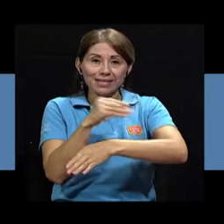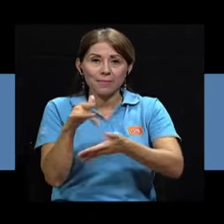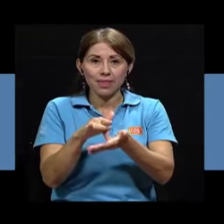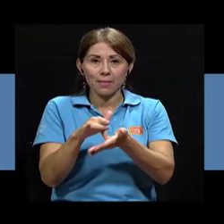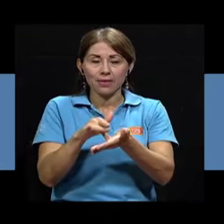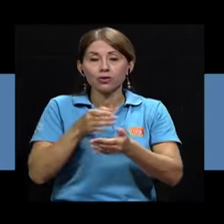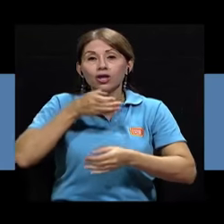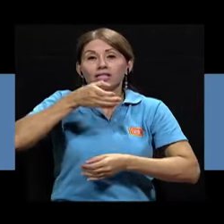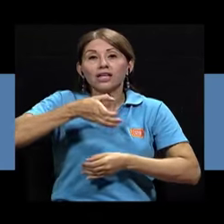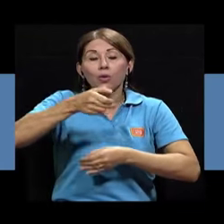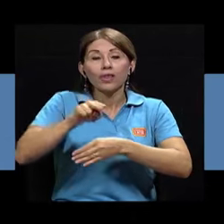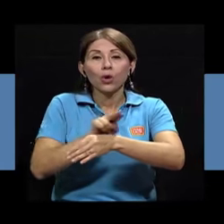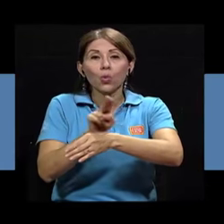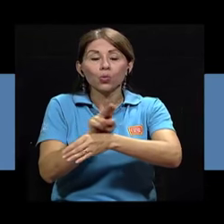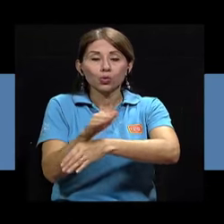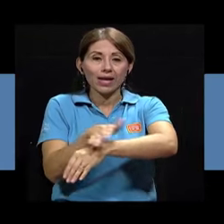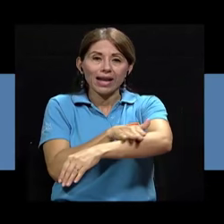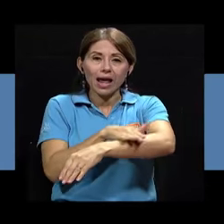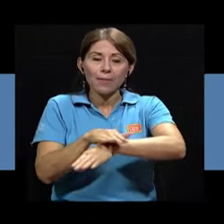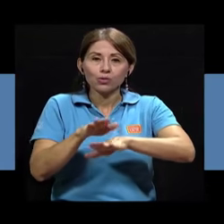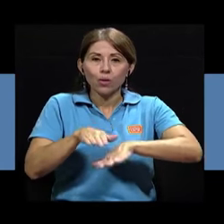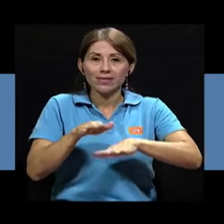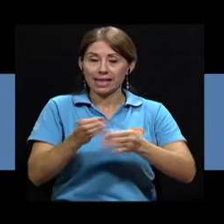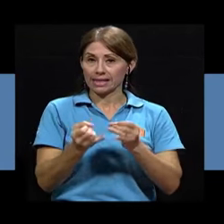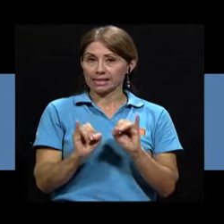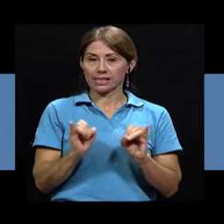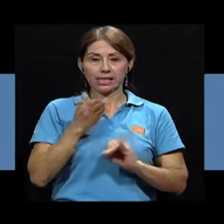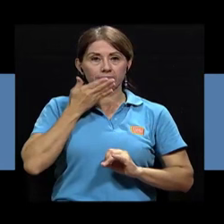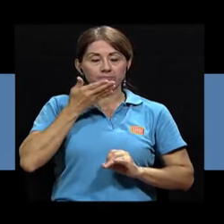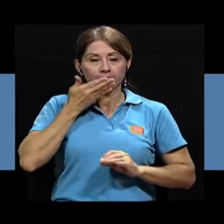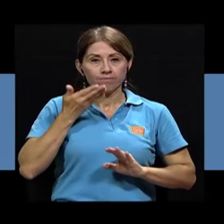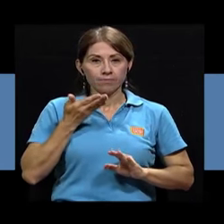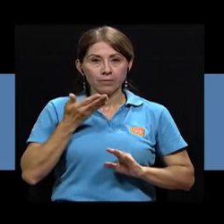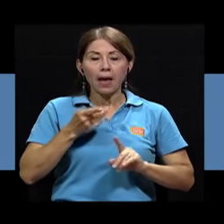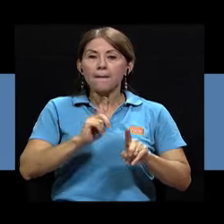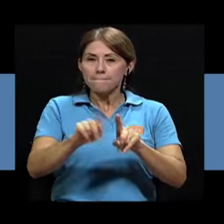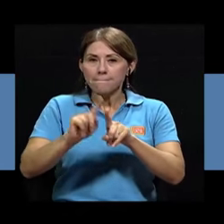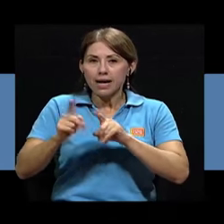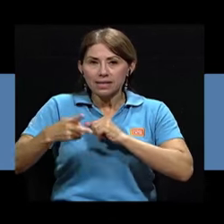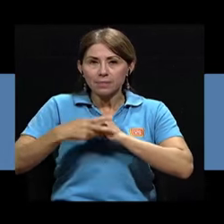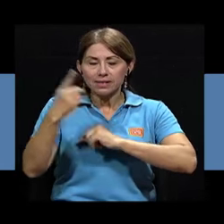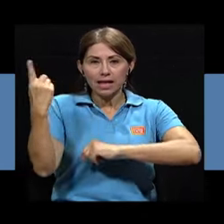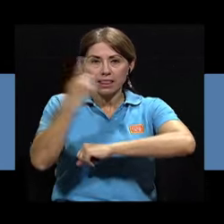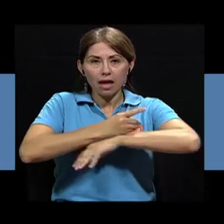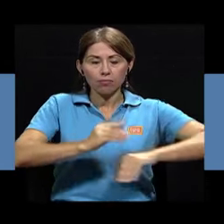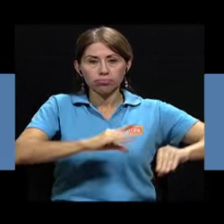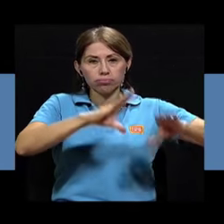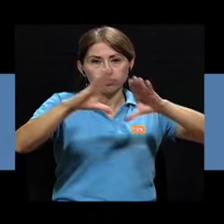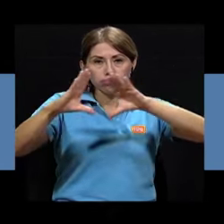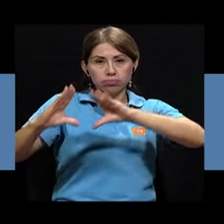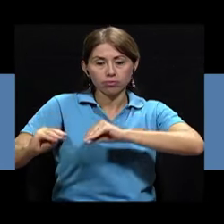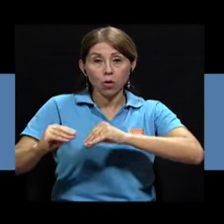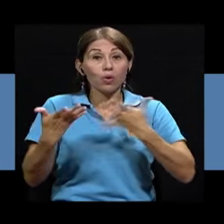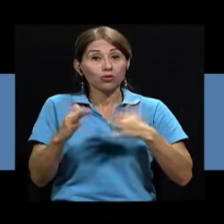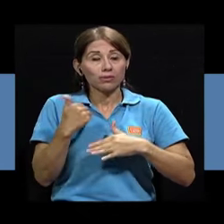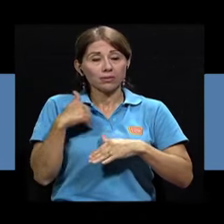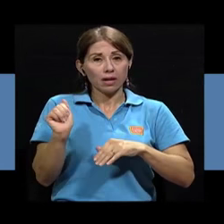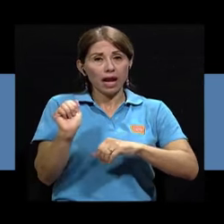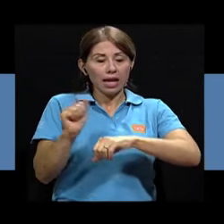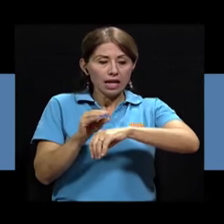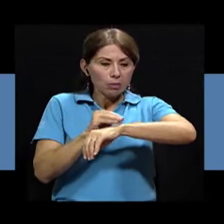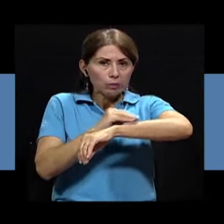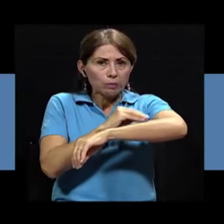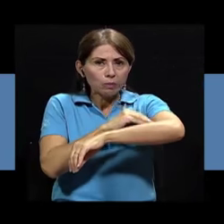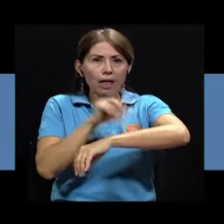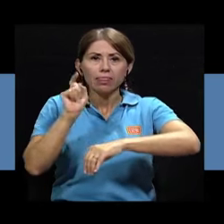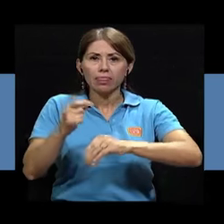medicamentos. Se recomienda el uso de cremas suavizantes sin perfumes varias veces al día. Cuando existan alergias activas,